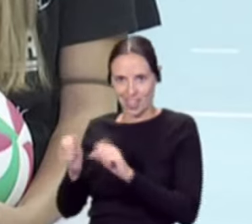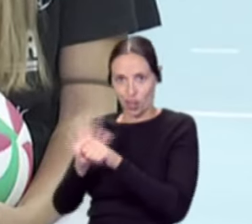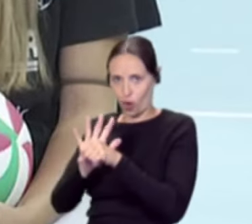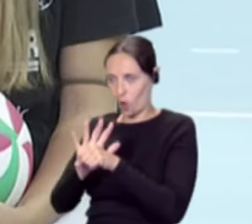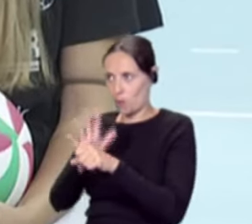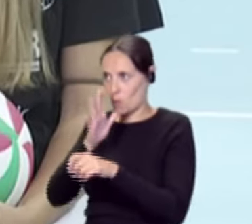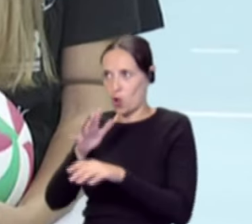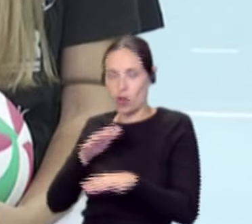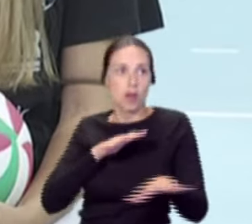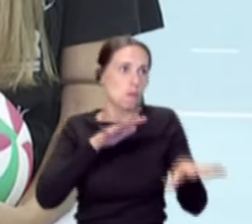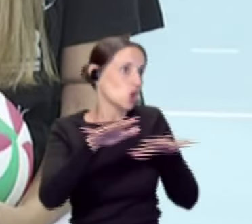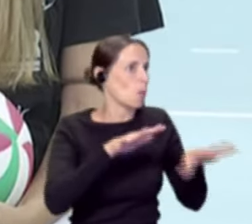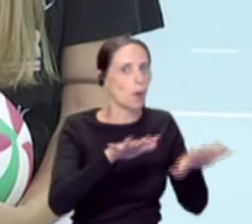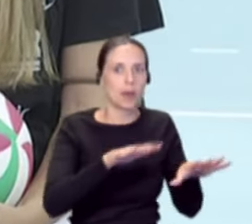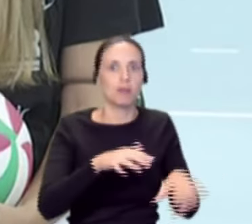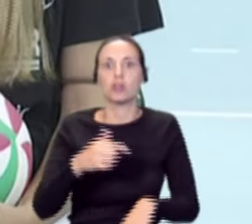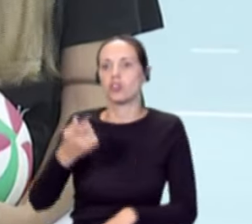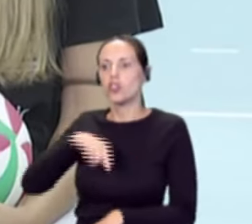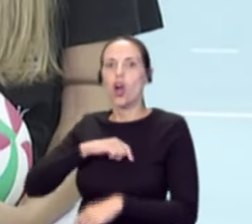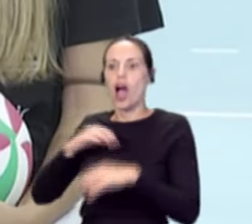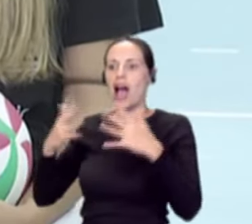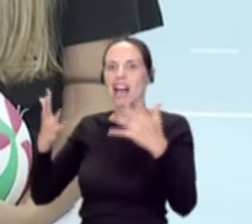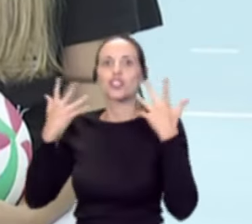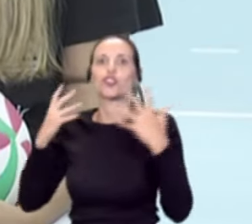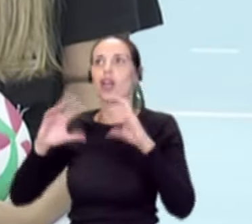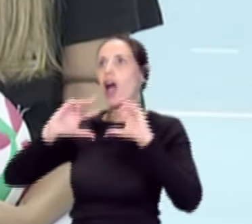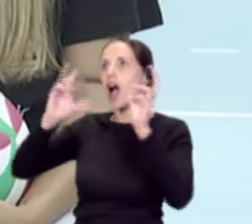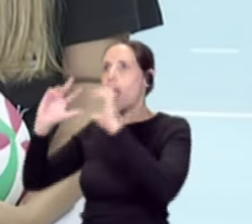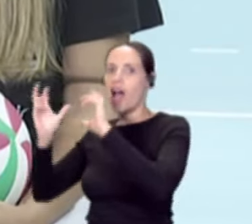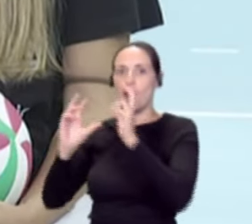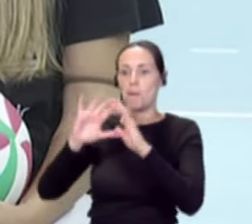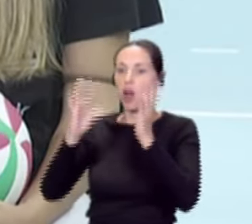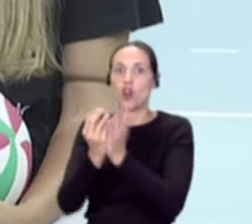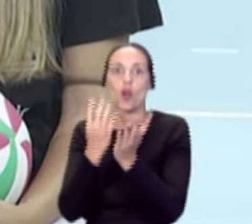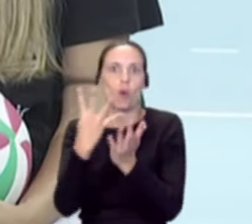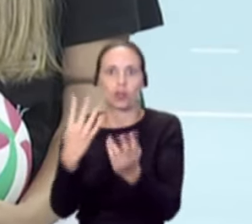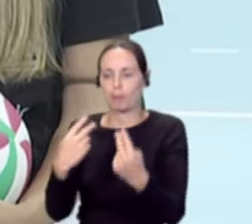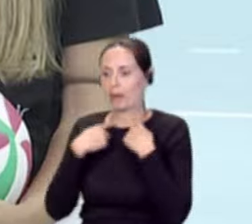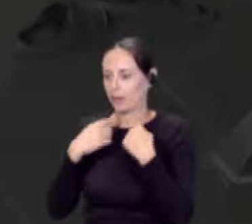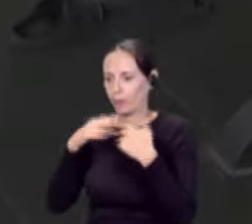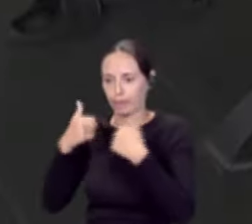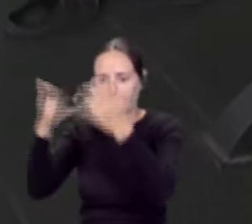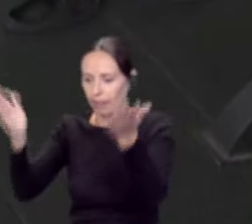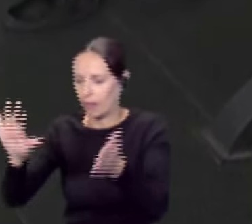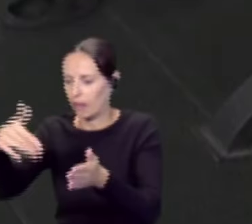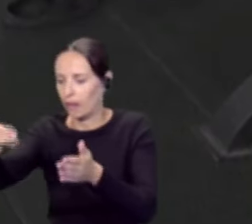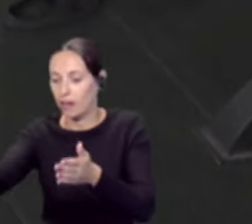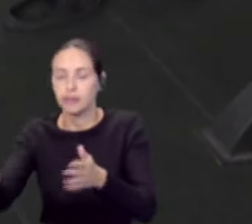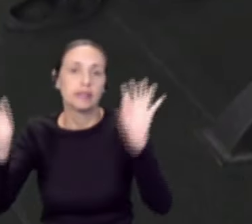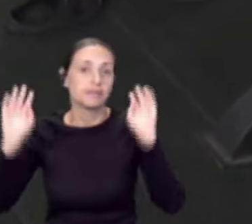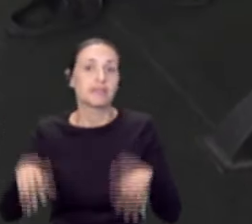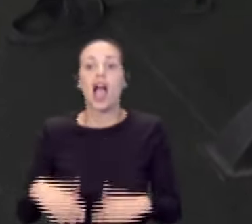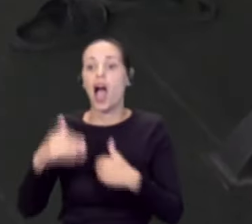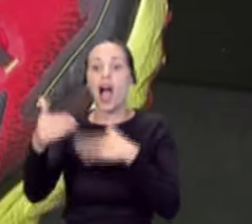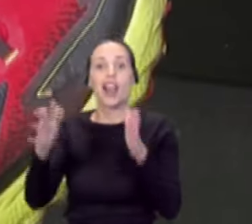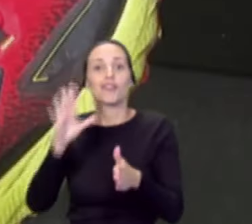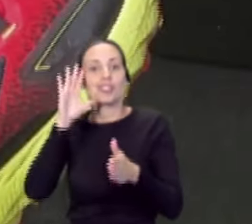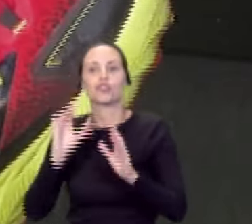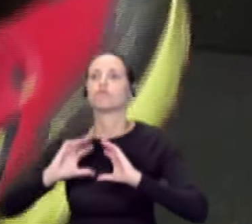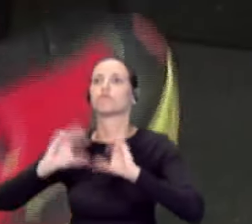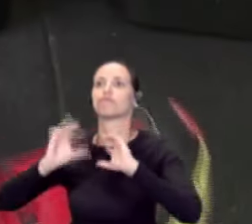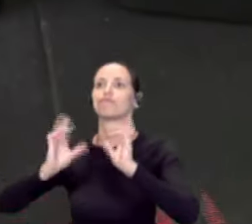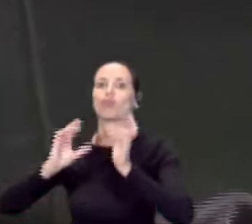pero perdimos como 4 balones que se nos cayeron a la calle y como no podíamos salir, pues los perdimos y fue en plan de a la habitación. El apoyo de la familia también ha sido